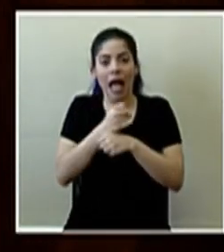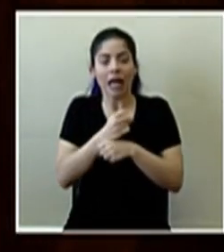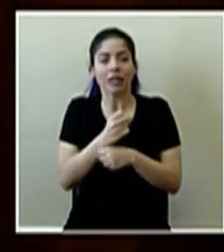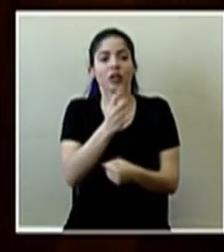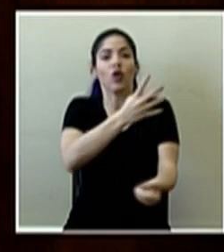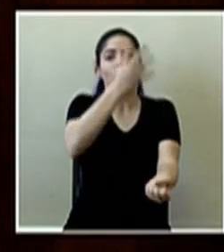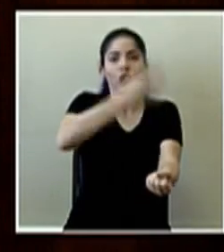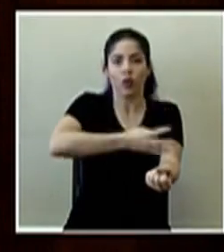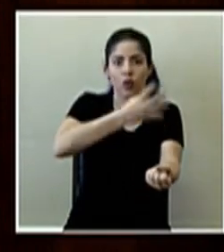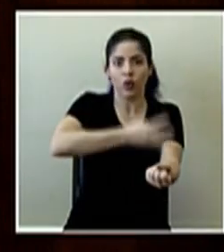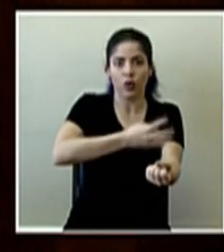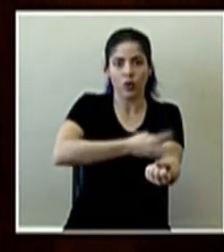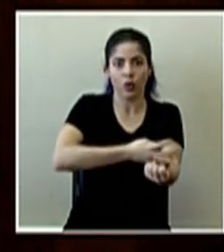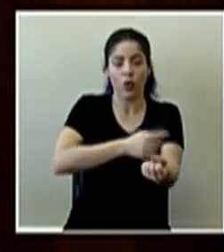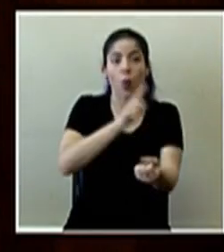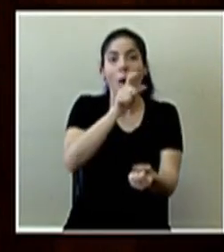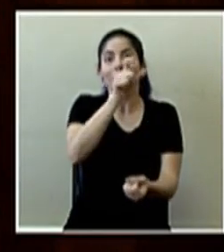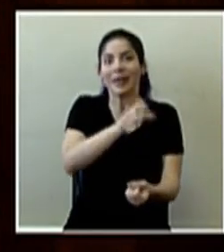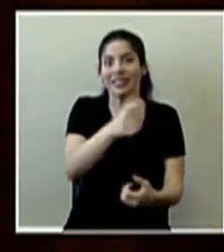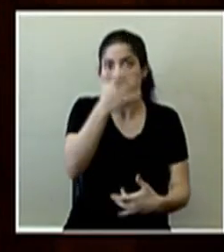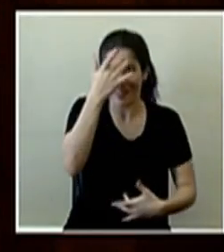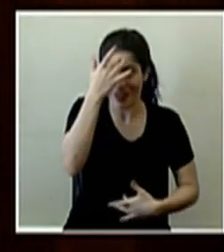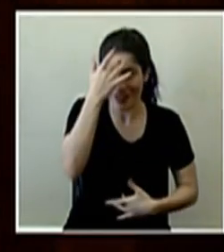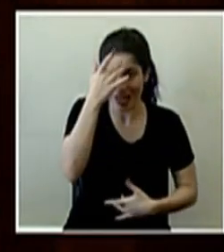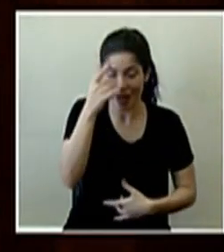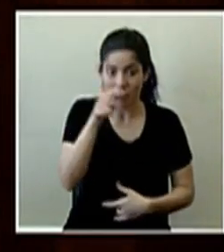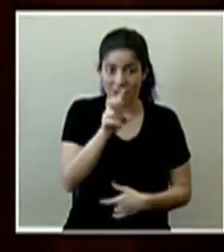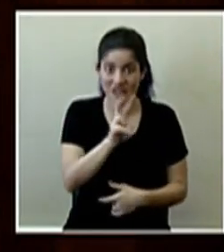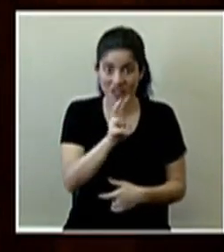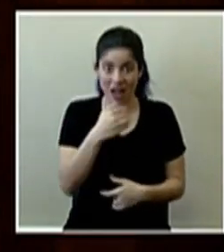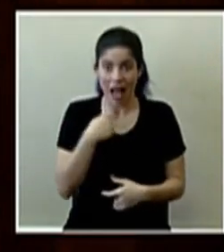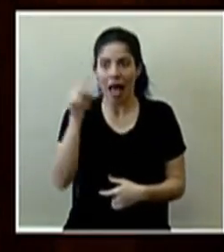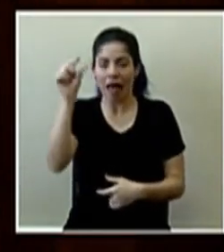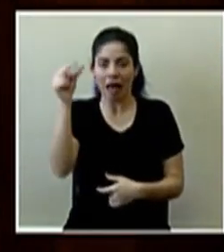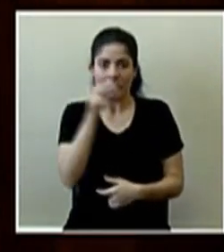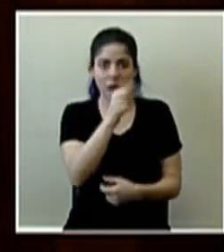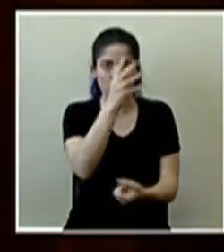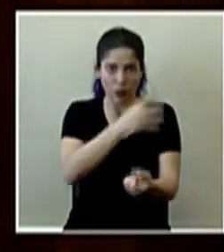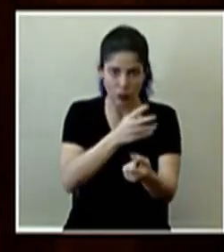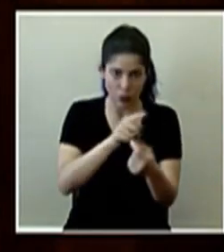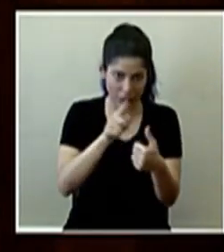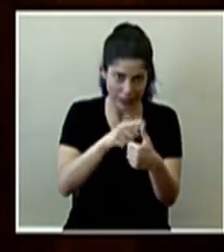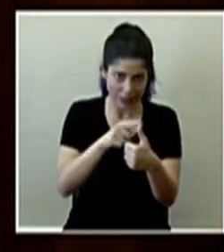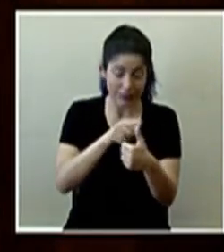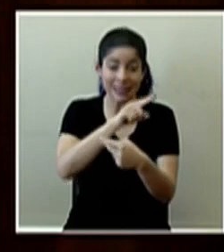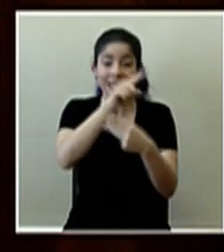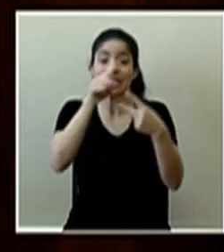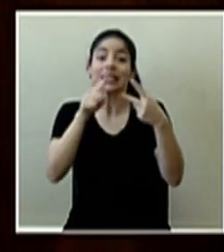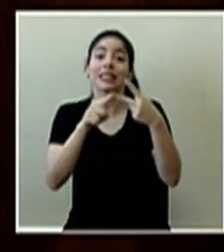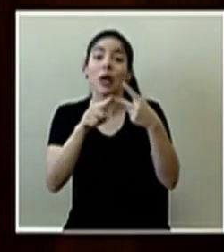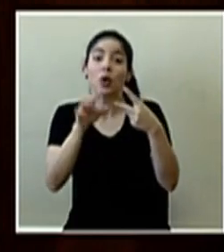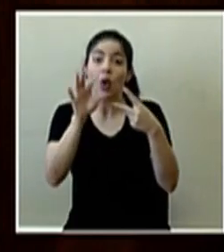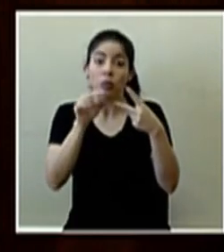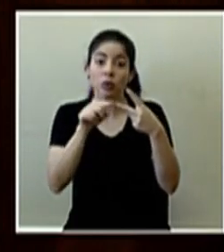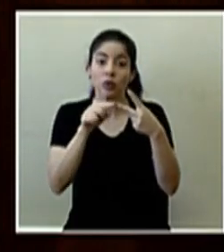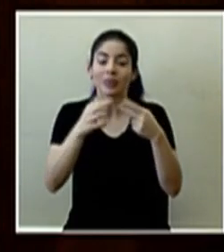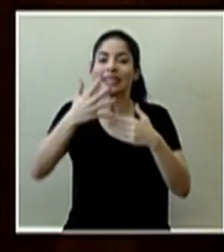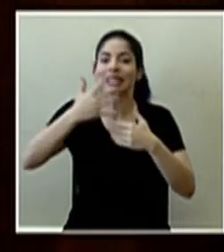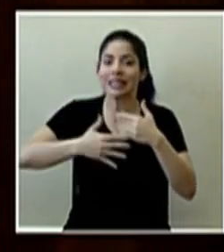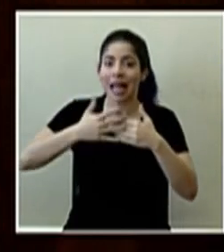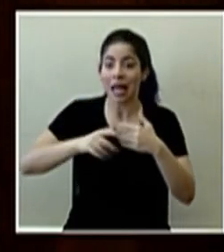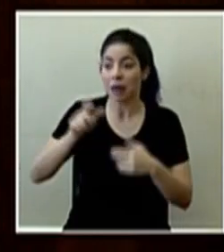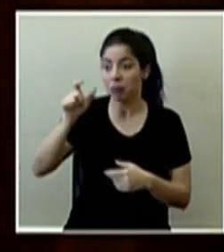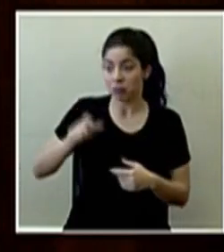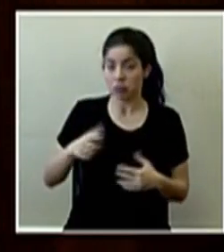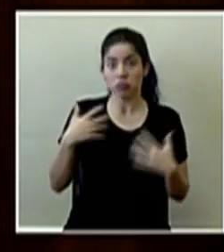un paciente que está enfermo en ese momento con el virus activo. La segunda opción es, igual con sangre de un